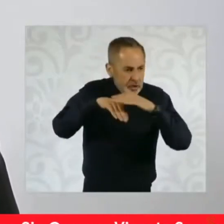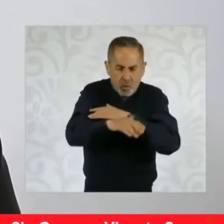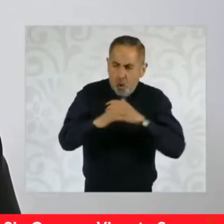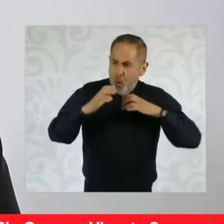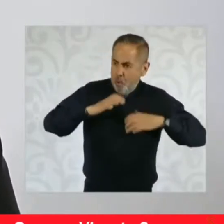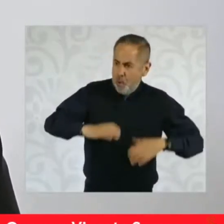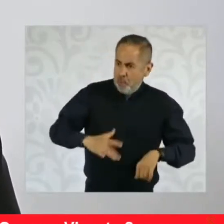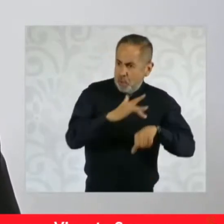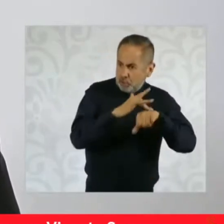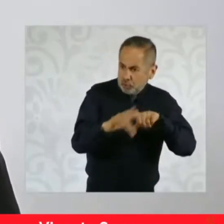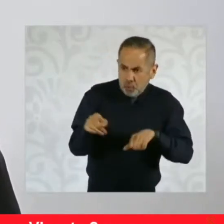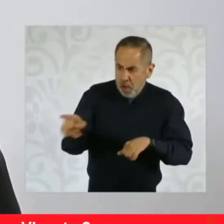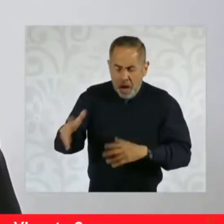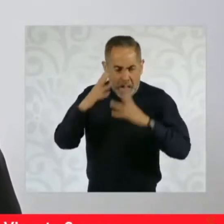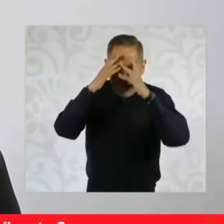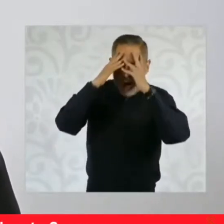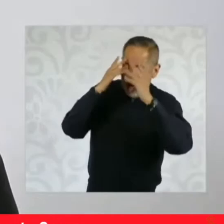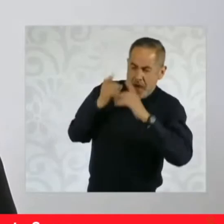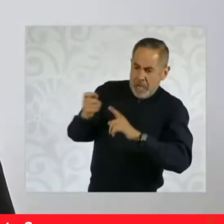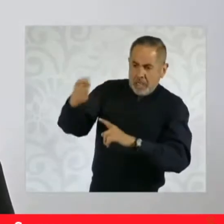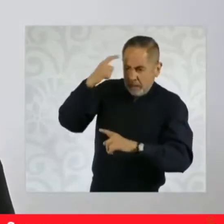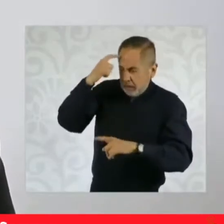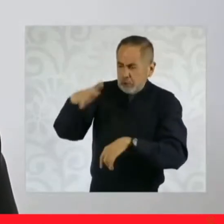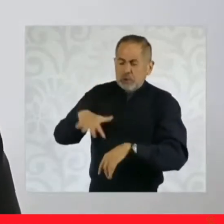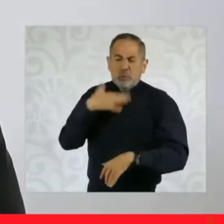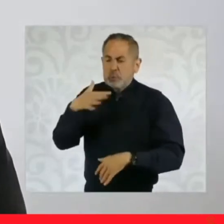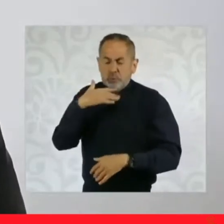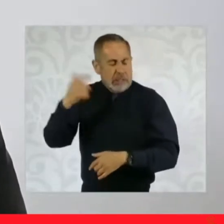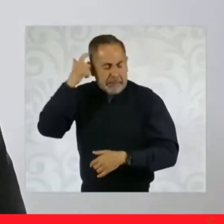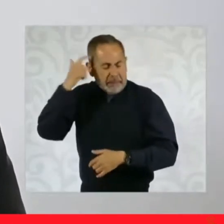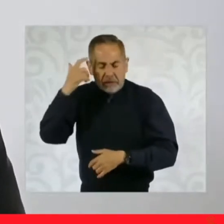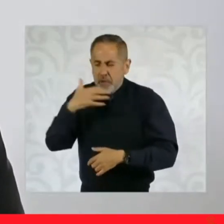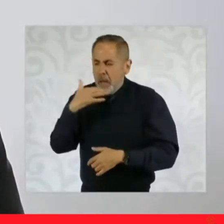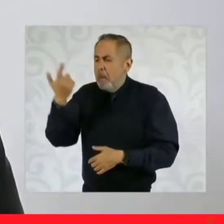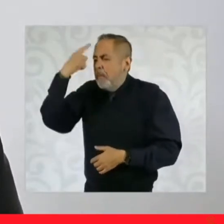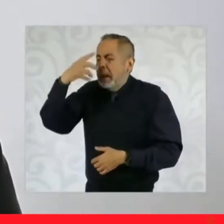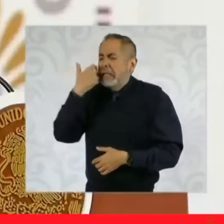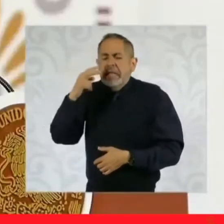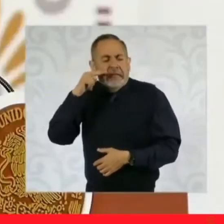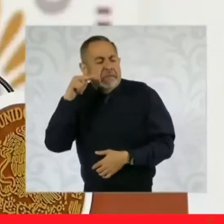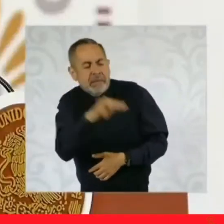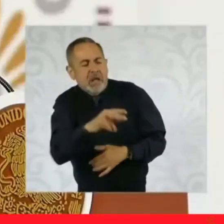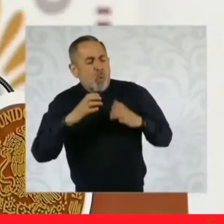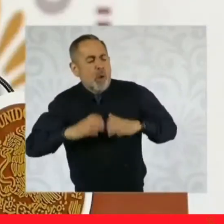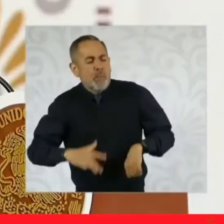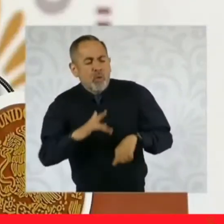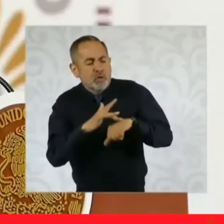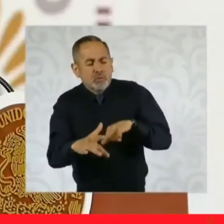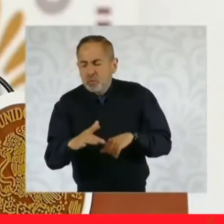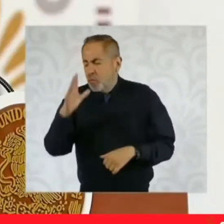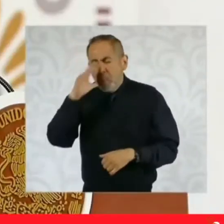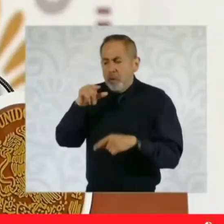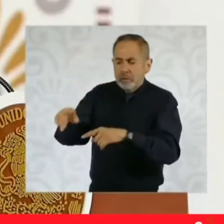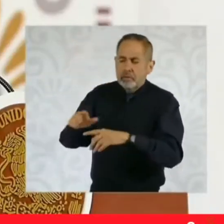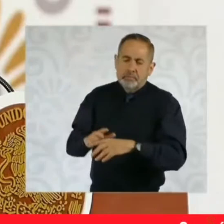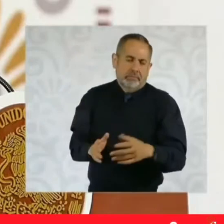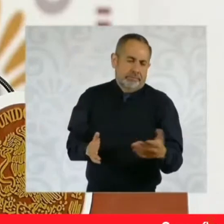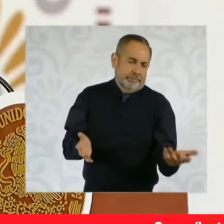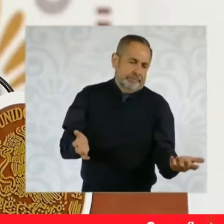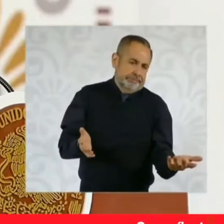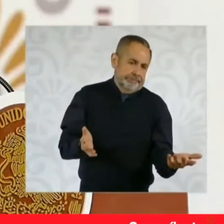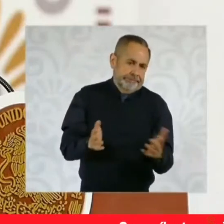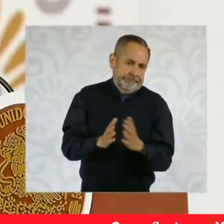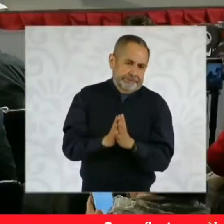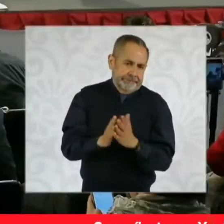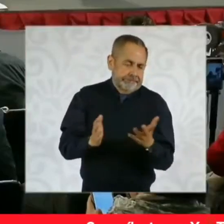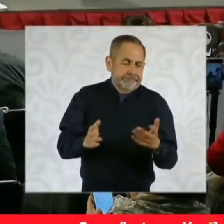cuerpos desnudos? ¿No? Se le tachaba de promiscua. ¿Por qué querer ver? ¿Por qué estudiar los cuerpos? Así es que conozcamos más